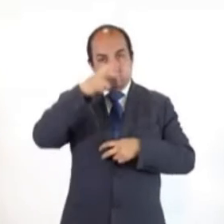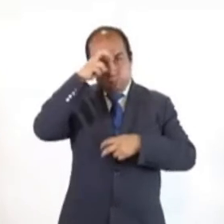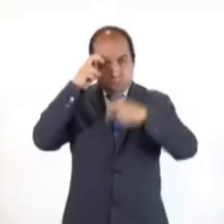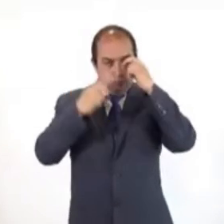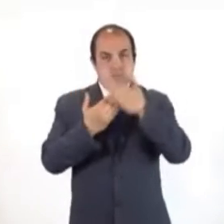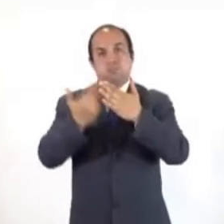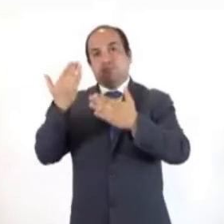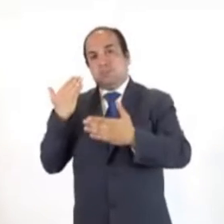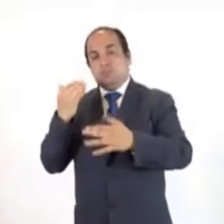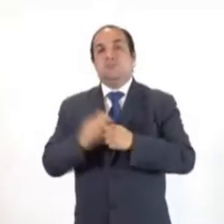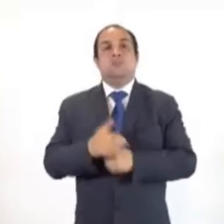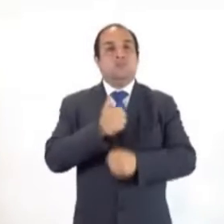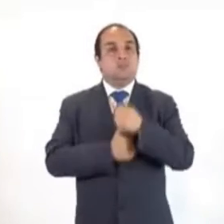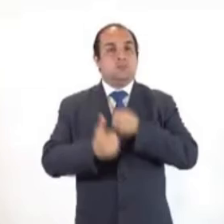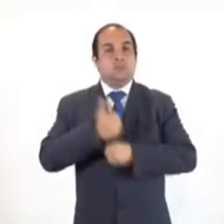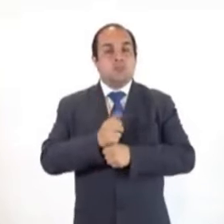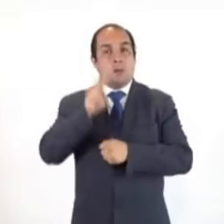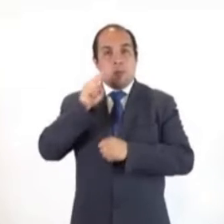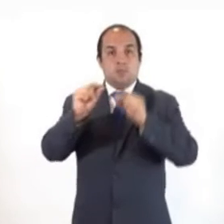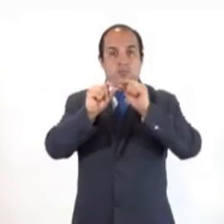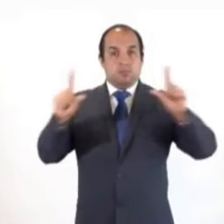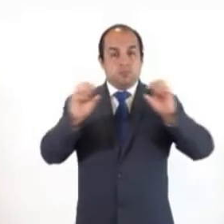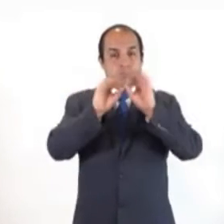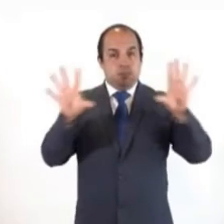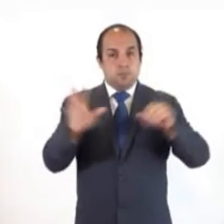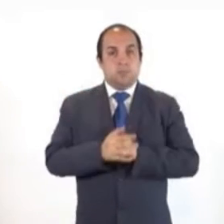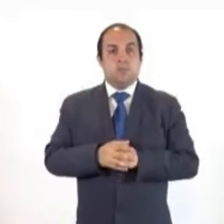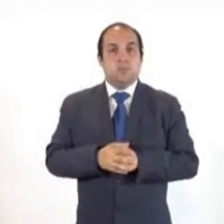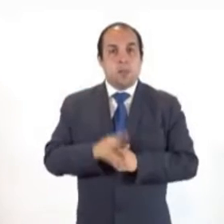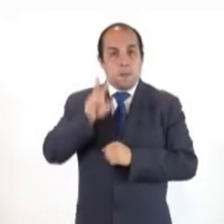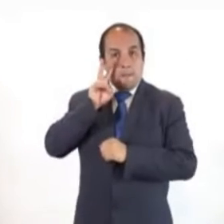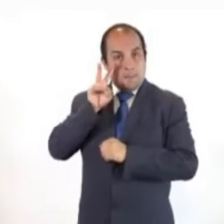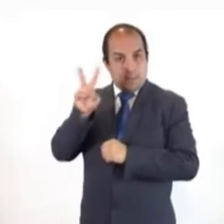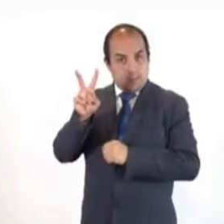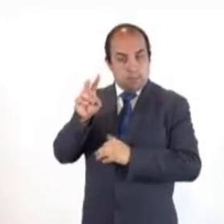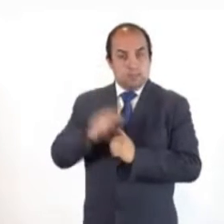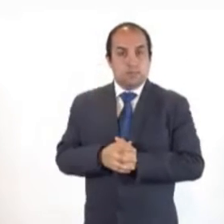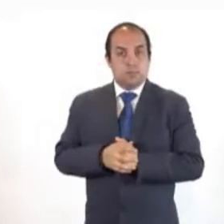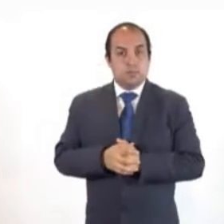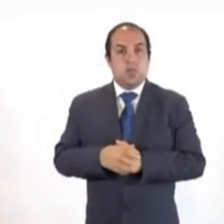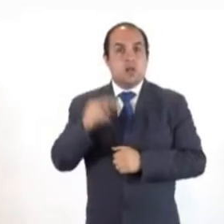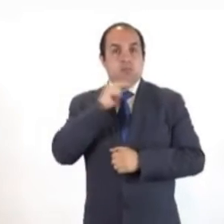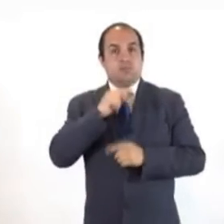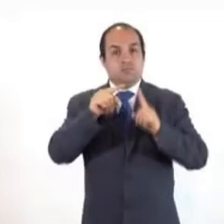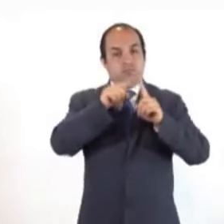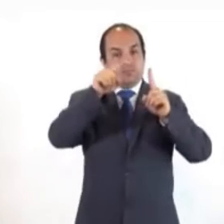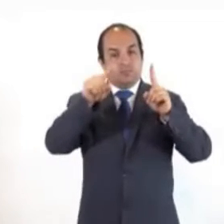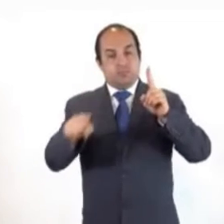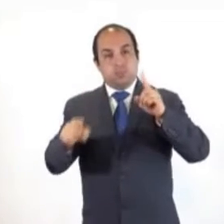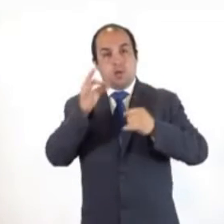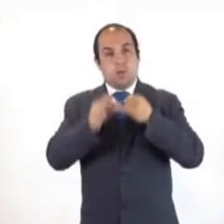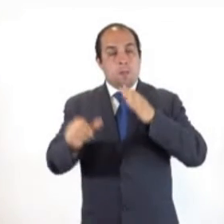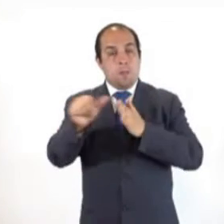Siguiente. Aquí se ve más claramente el zoom, se los dejamos, pueden ver justo que se ha acelerado la pendiente en el último